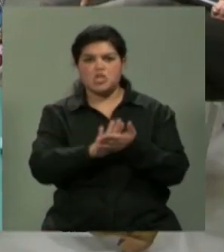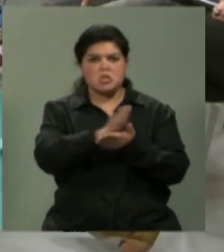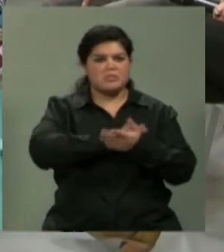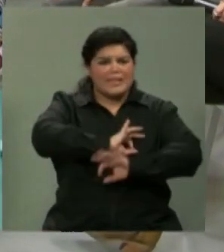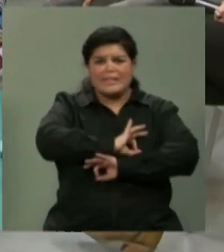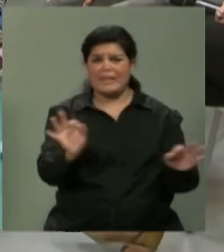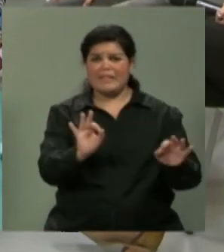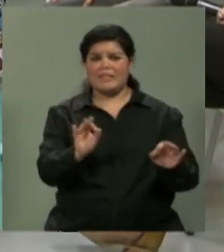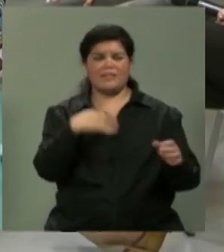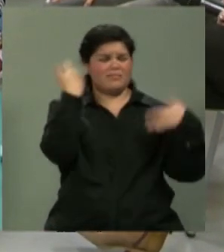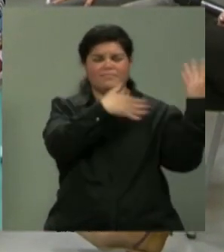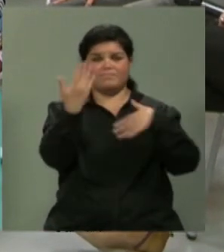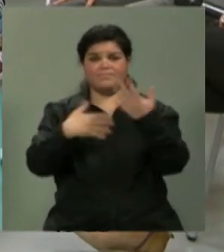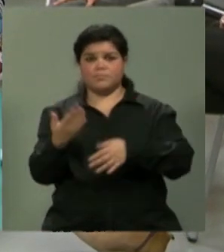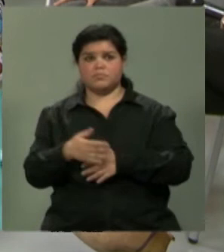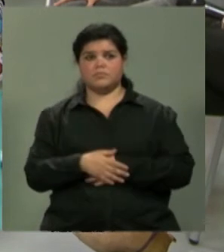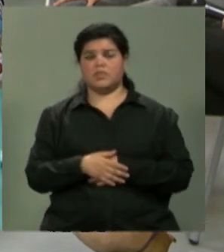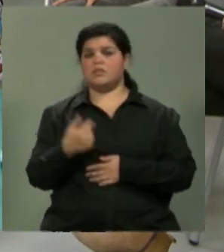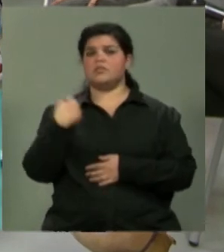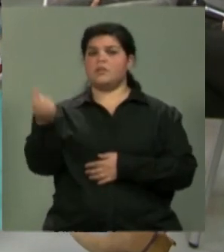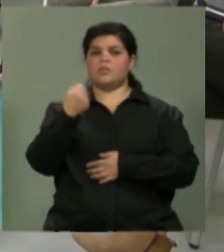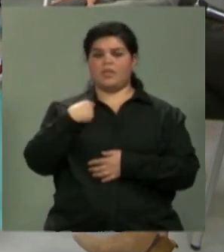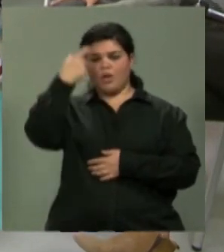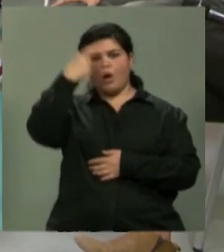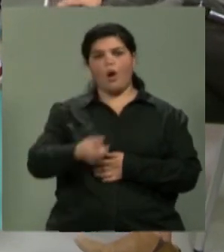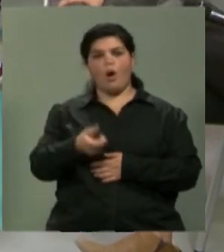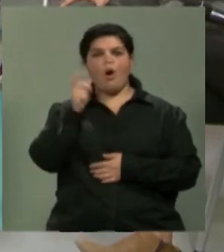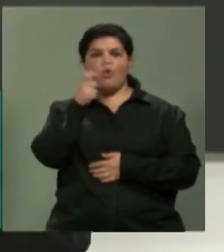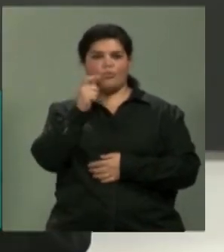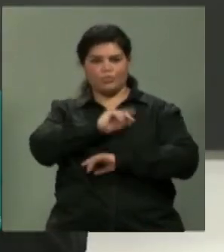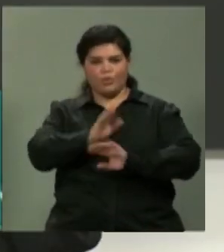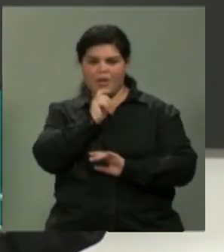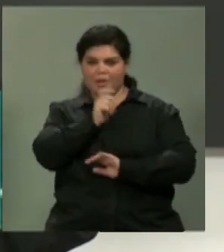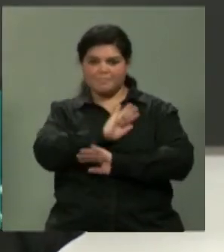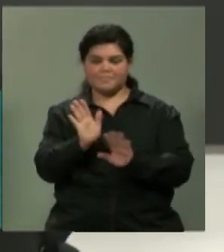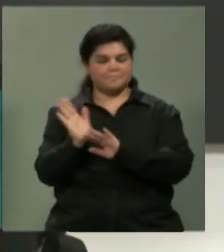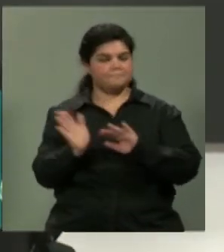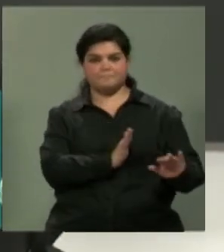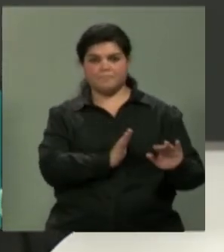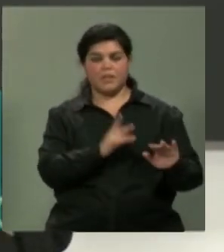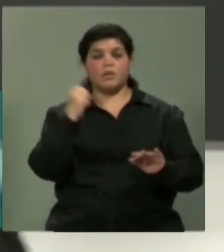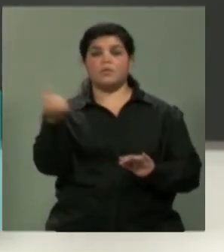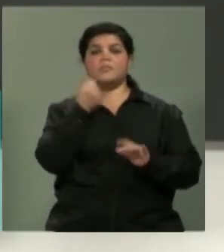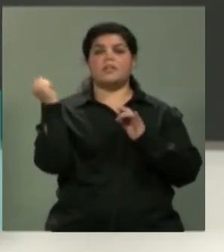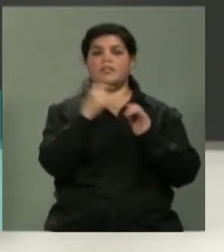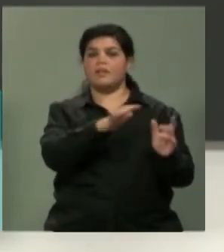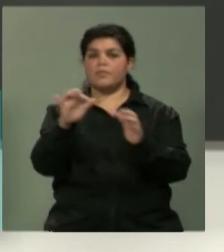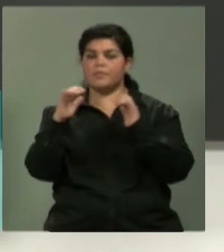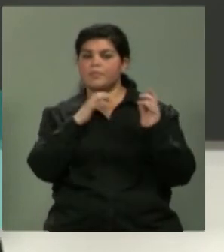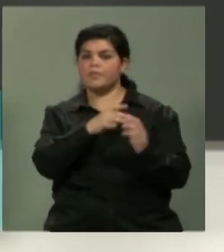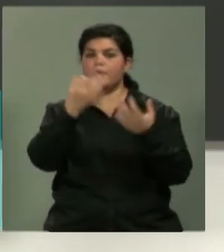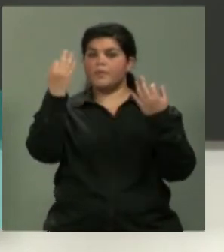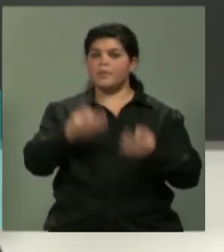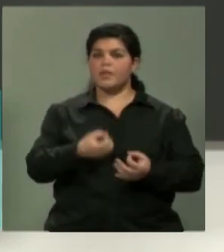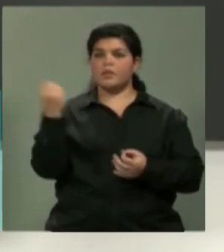como ciudadana y saliéndome, ¿no?, de solamente conductora y dando esa visión, creo que lo que nos falta es darnos más la discusión de decir, bueno,